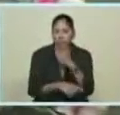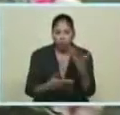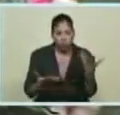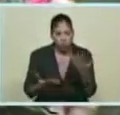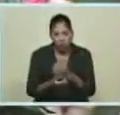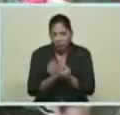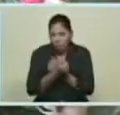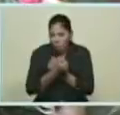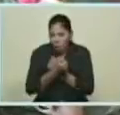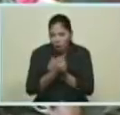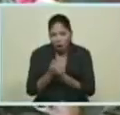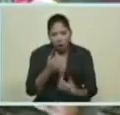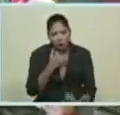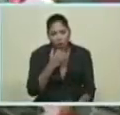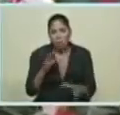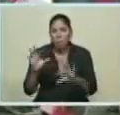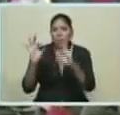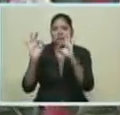vida.